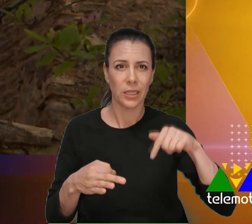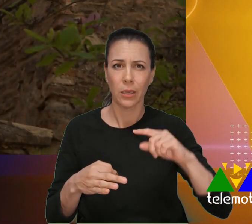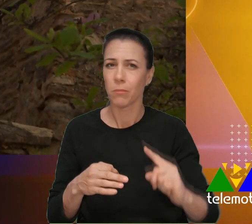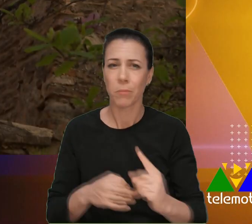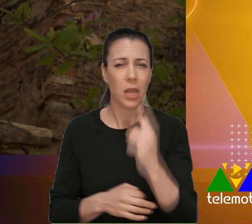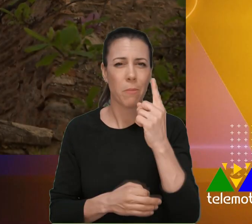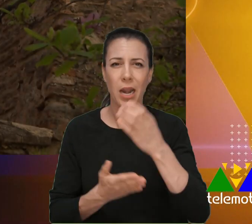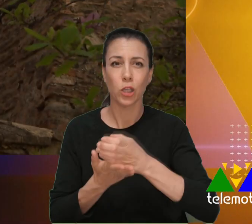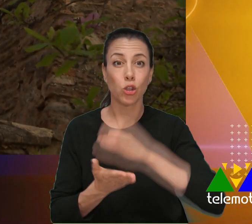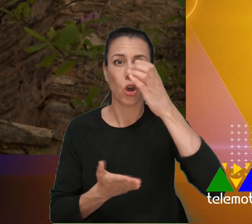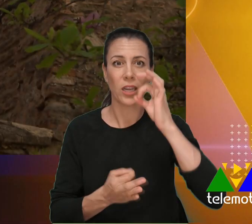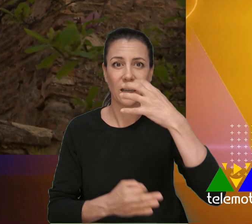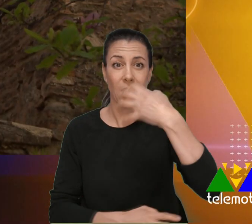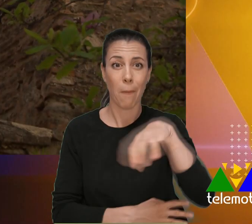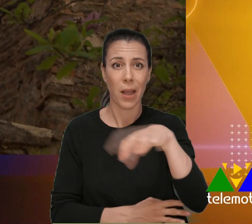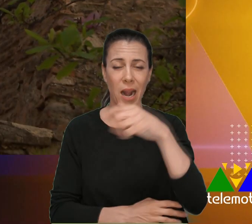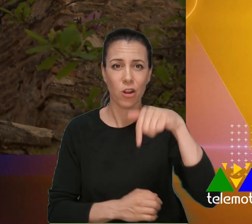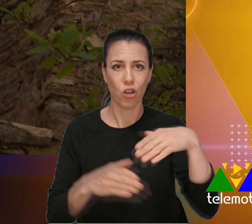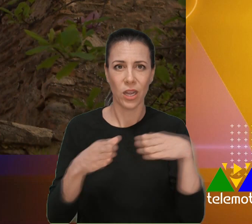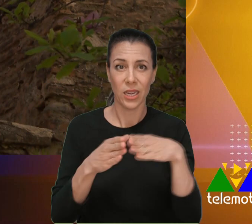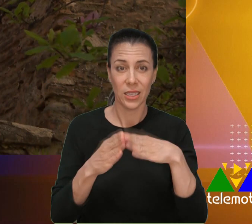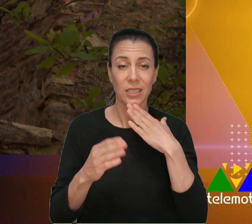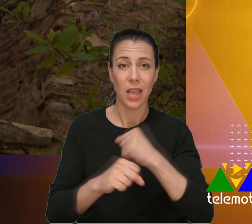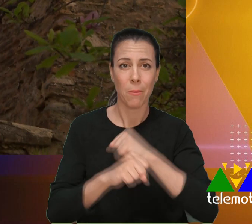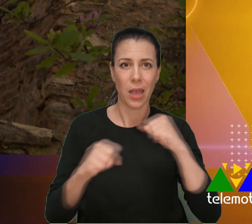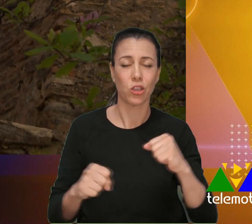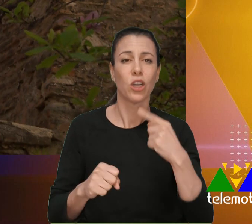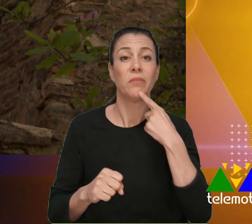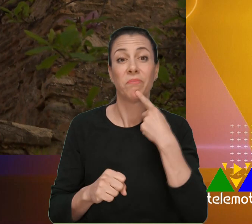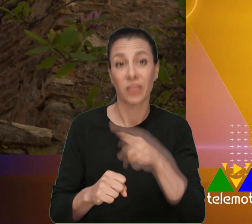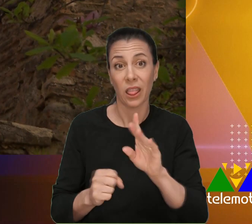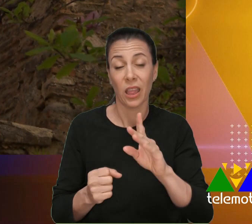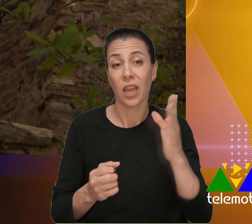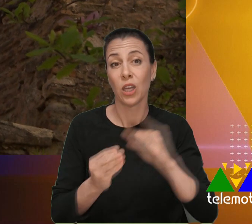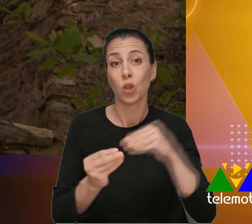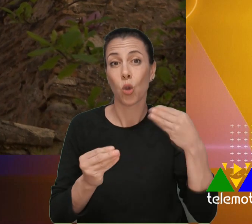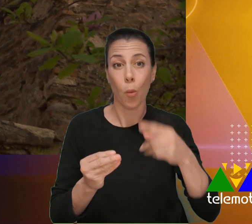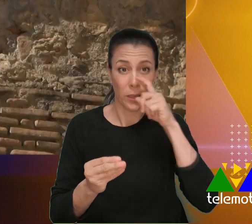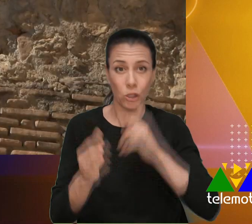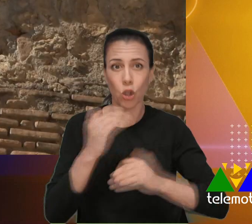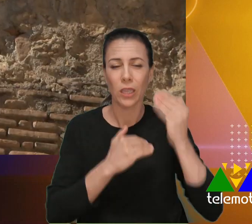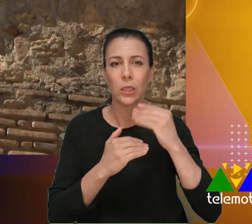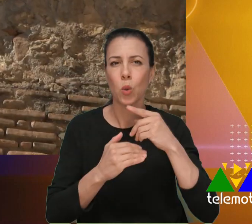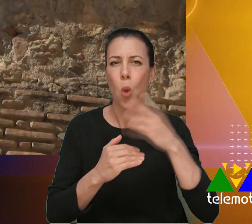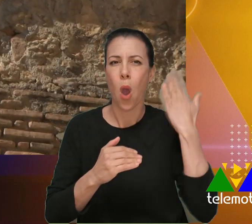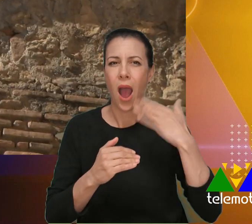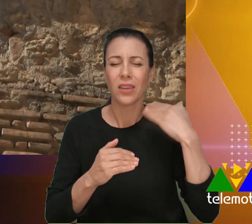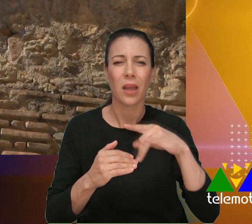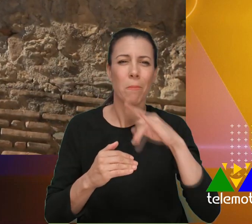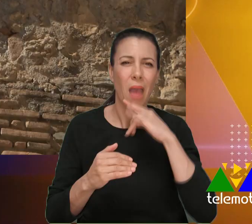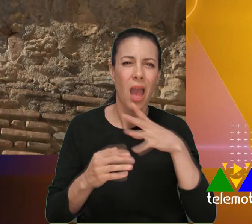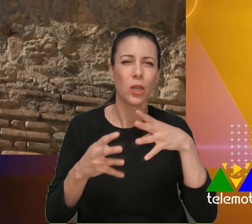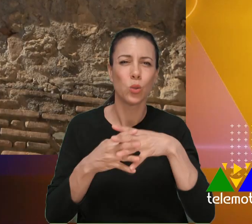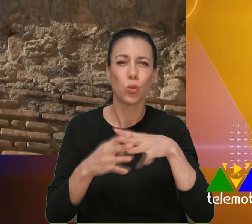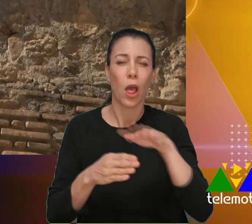la primera torre campanario que tuvo la iglesia mayor. Dicen los documentos antiguos que tenía una mala estructura de tabiques y ladrillos